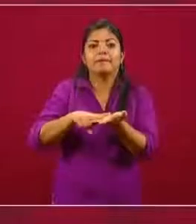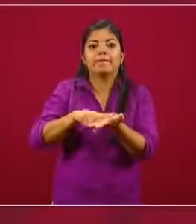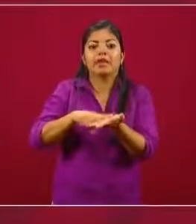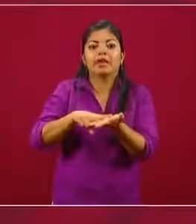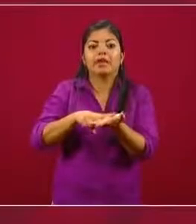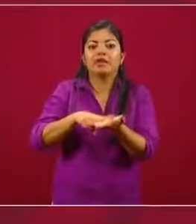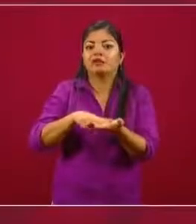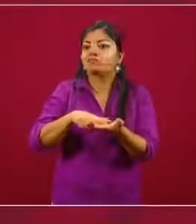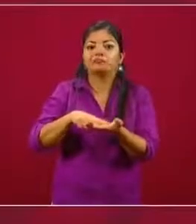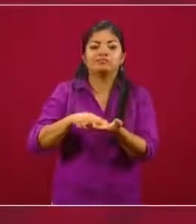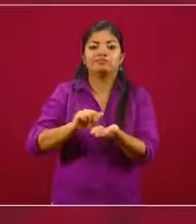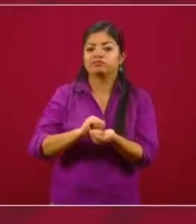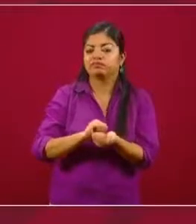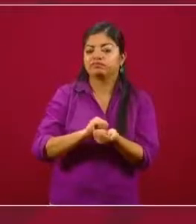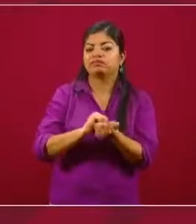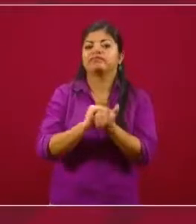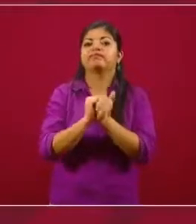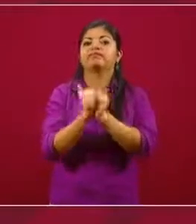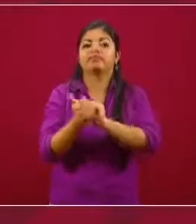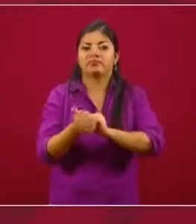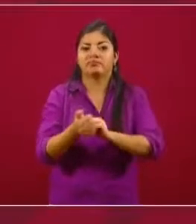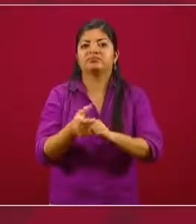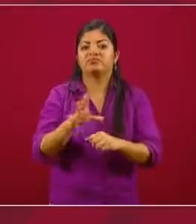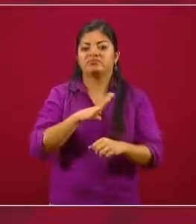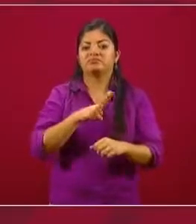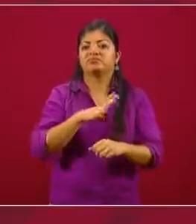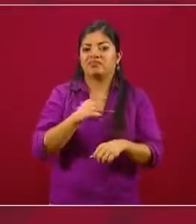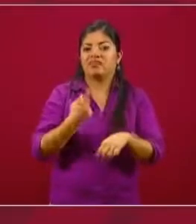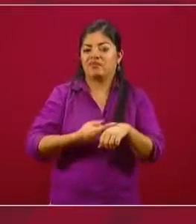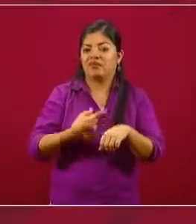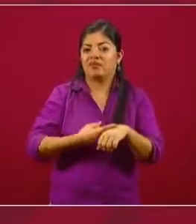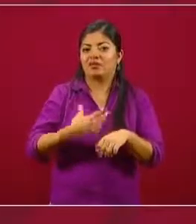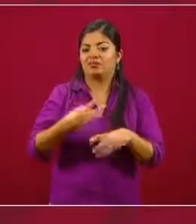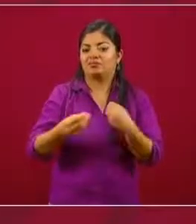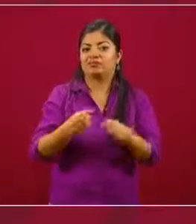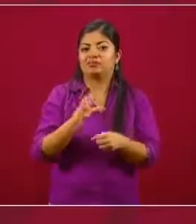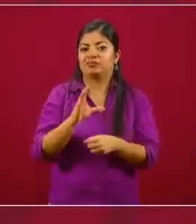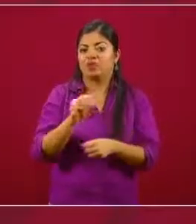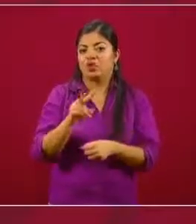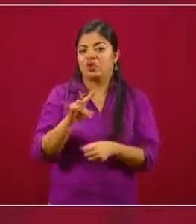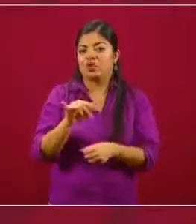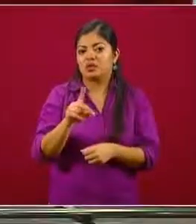un municipio que tenga las condiciones para mantener actividades